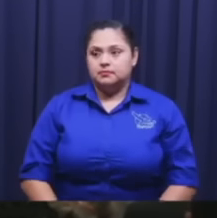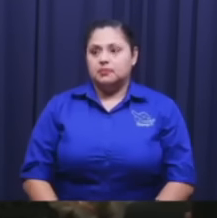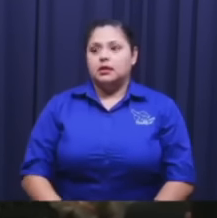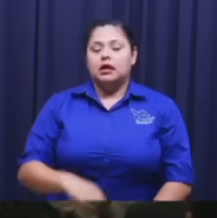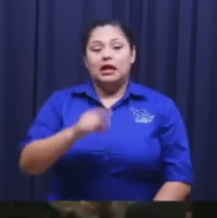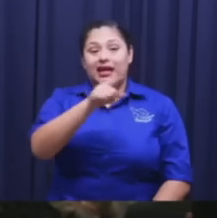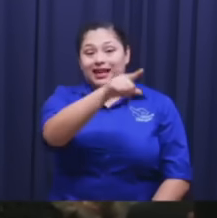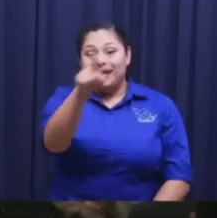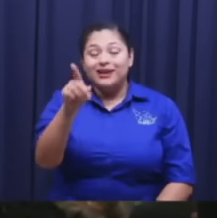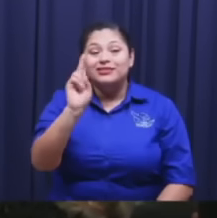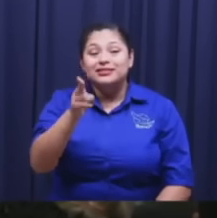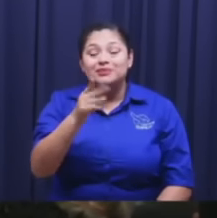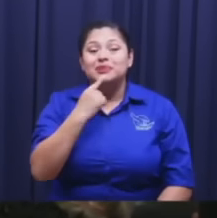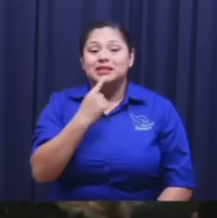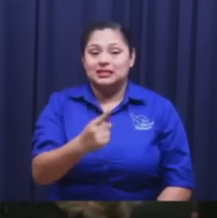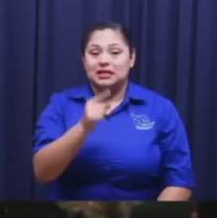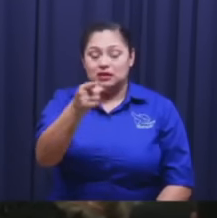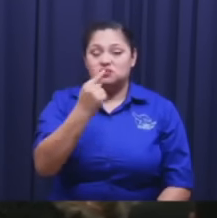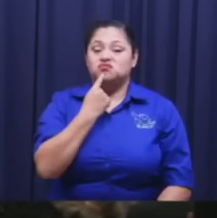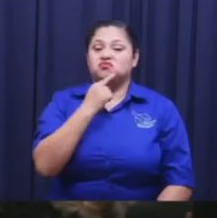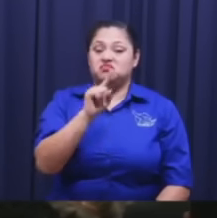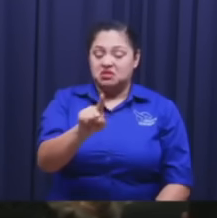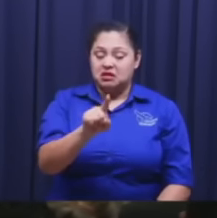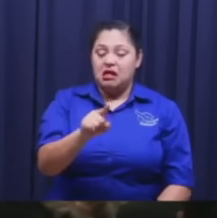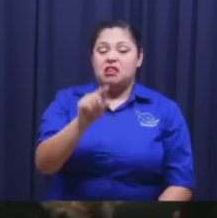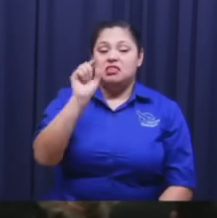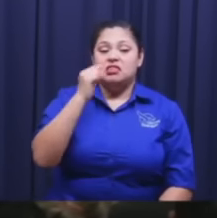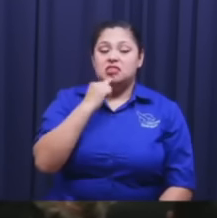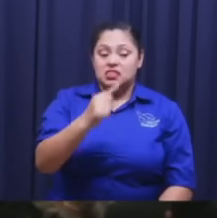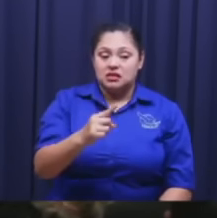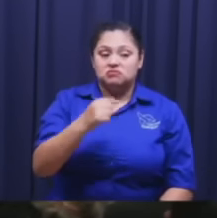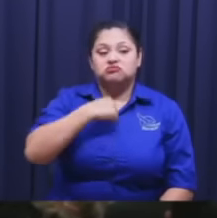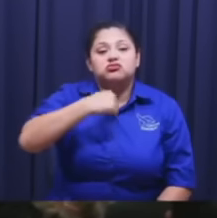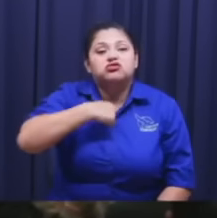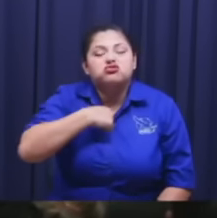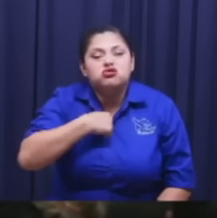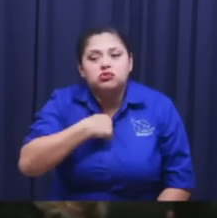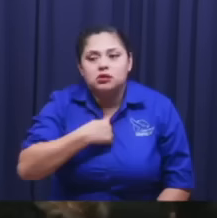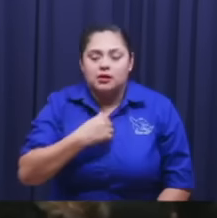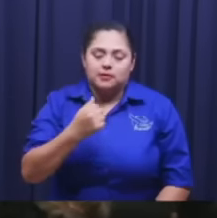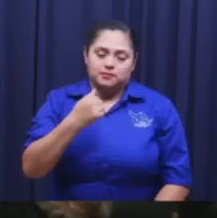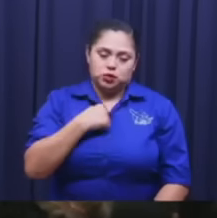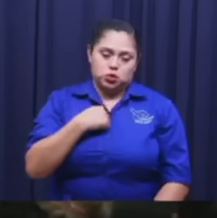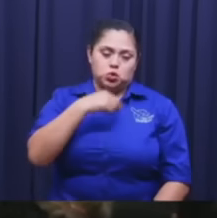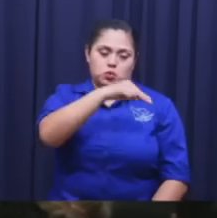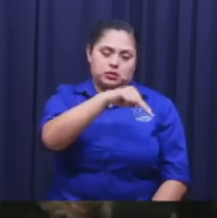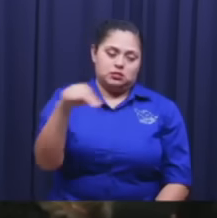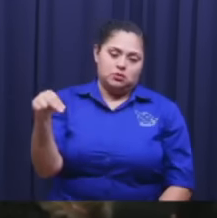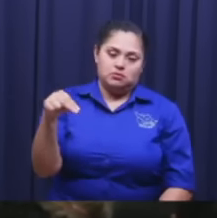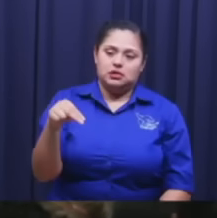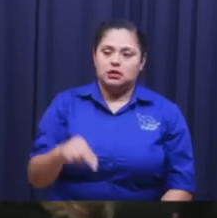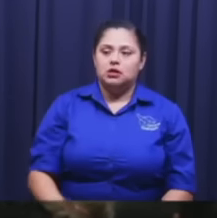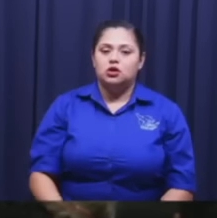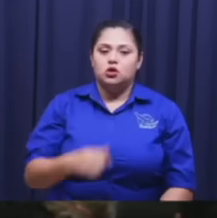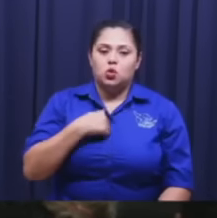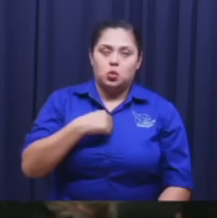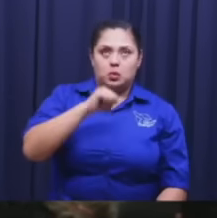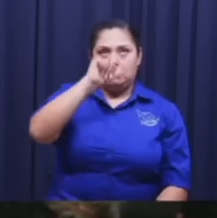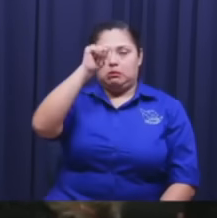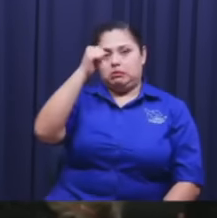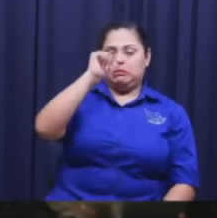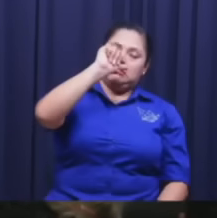Ellos siempre dicen, ellos lo confiesan, ellos dicen, se presentan, yo soy, dicen ellos,